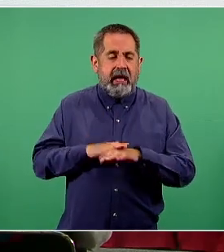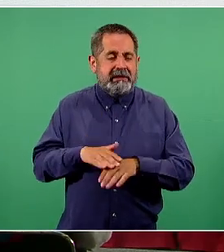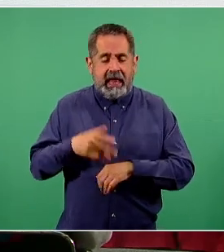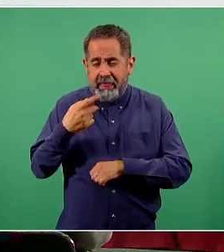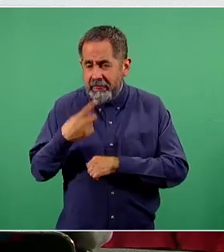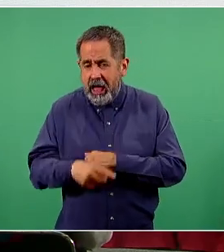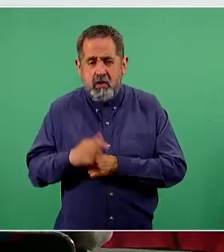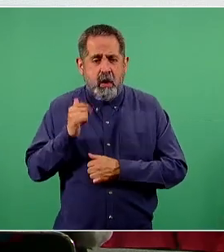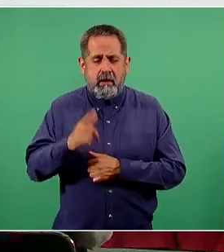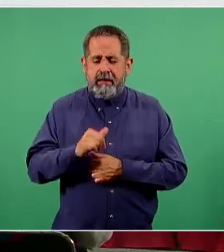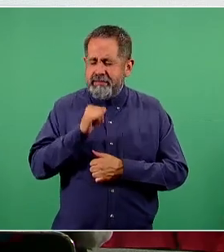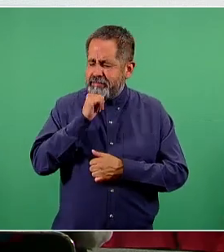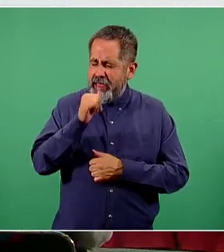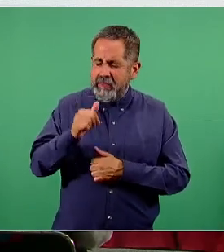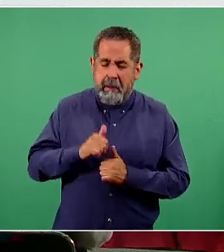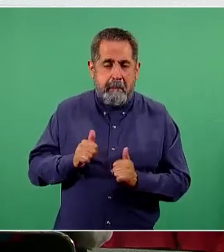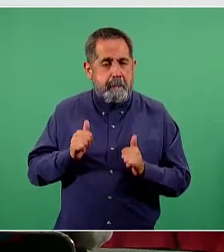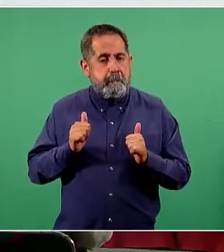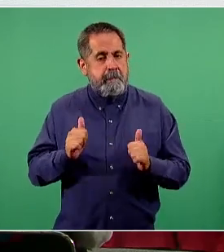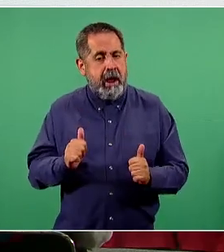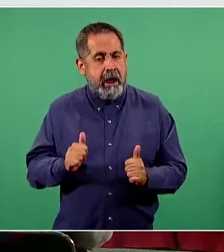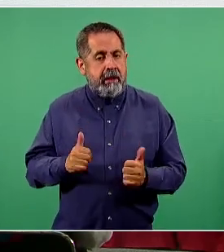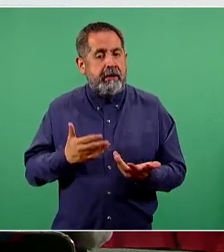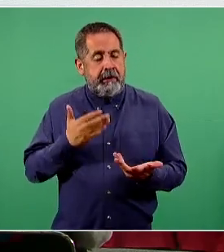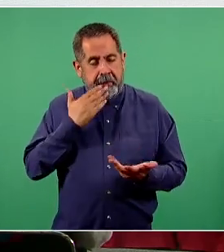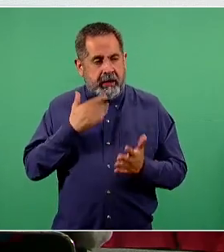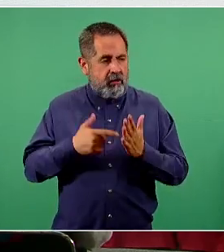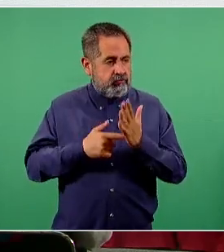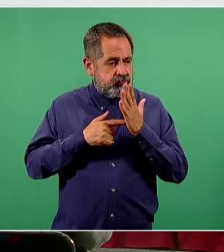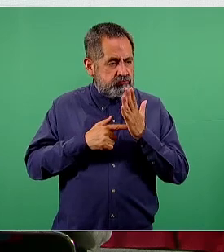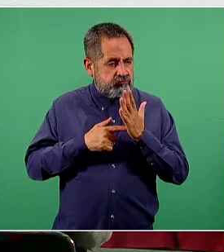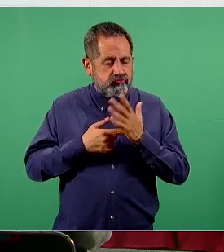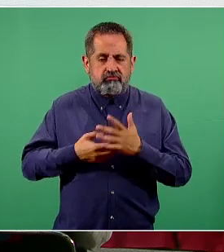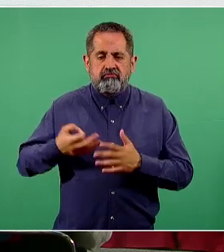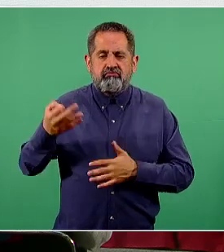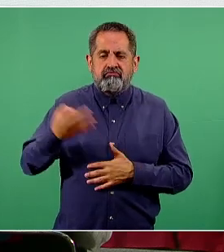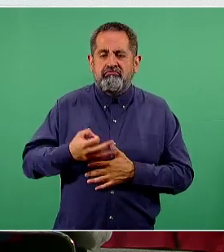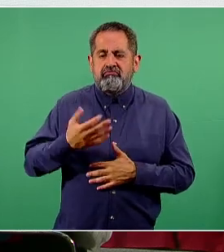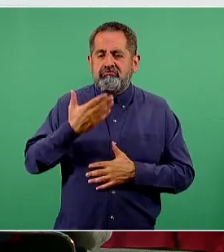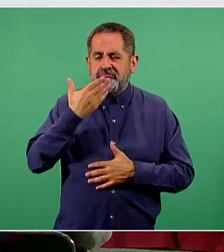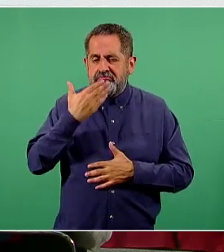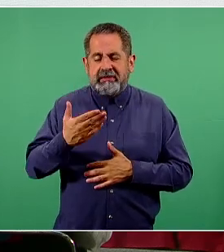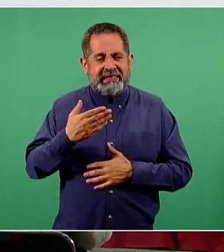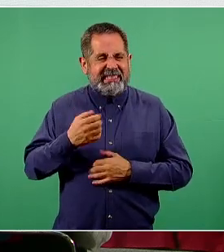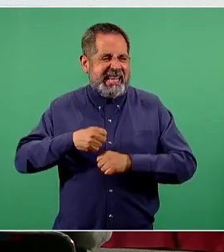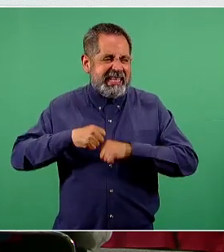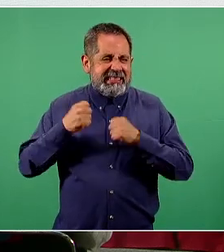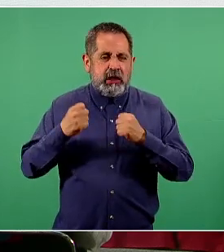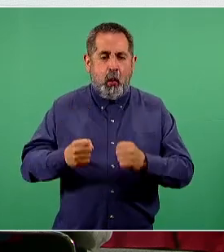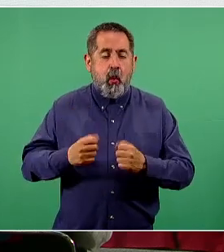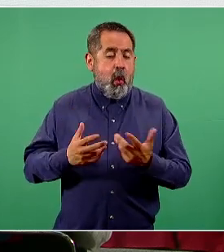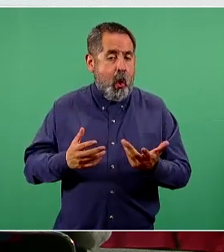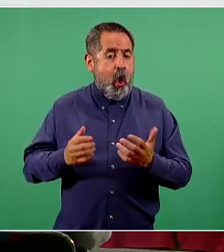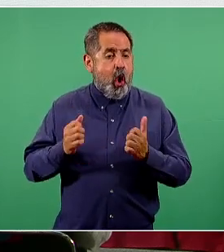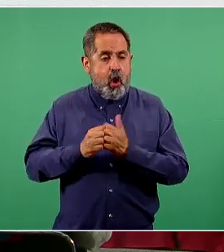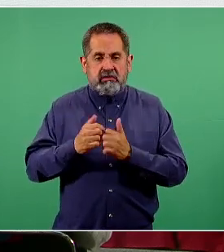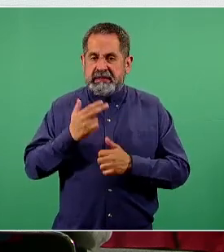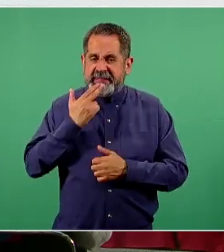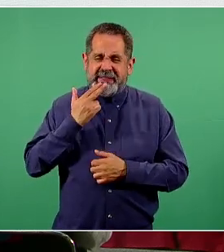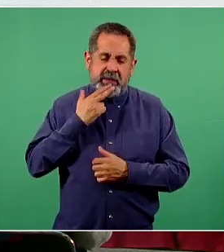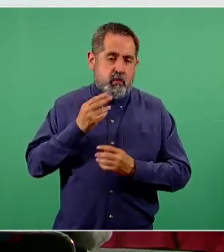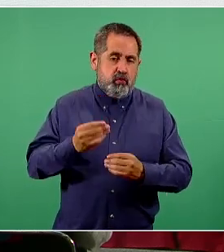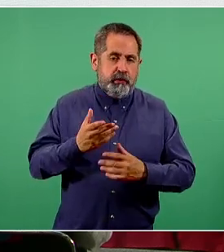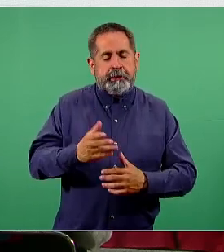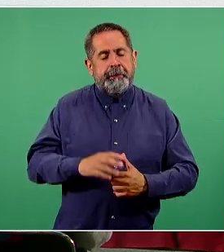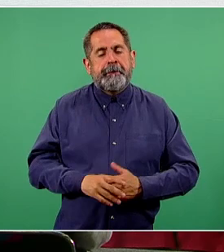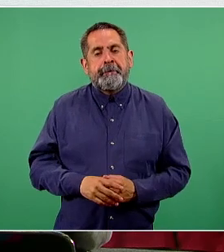alguno y eso es muy alentador. Demuestra ya en la operación que se trata de vacunas seguras, además de ser eficaces.